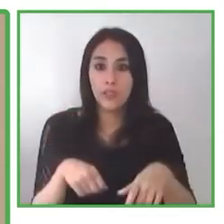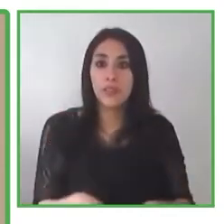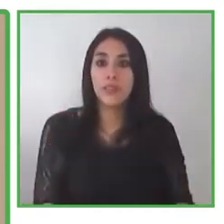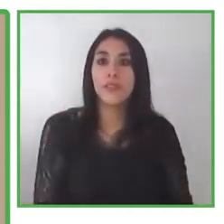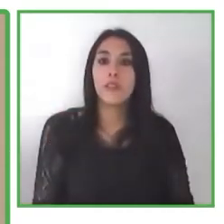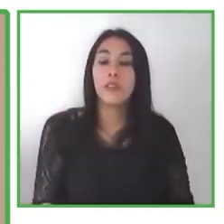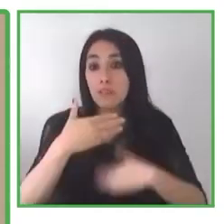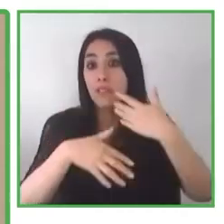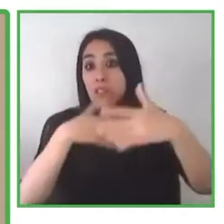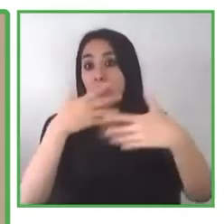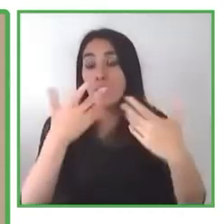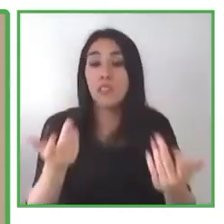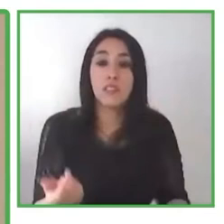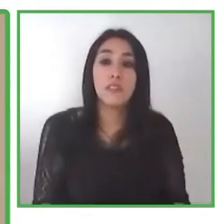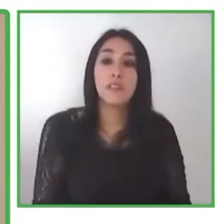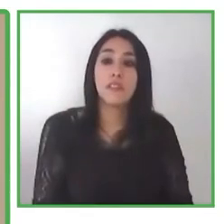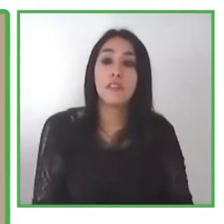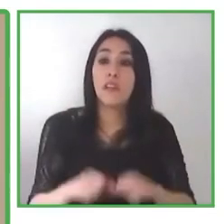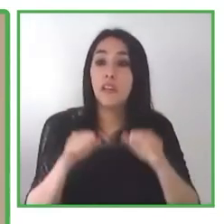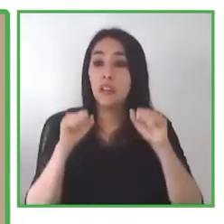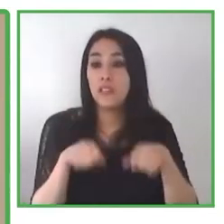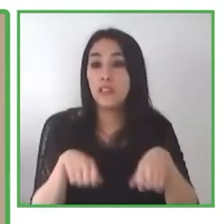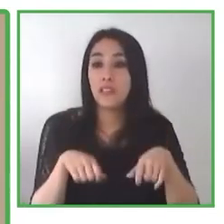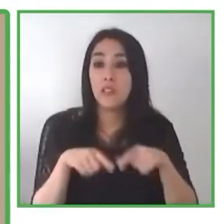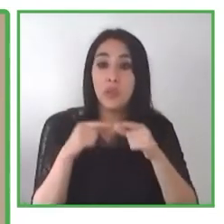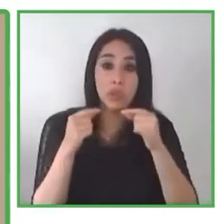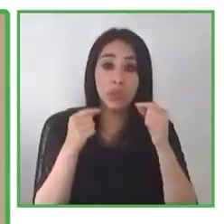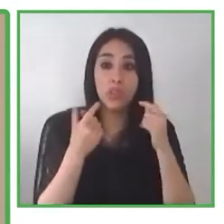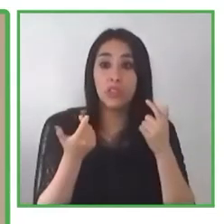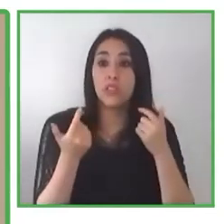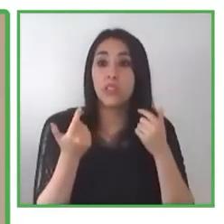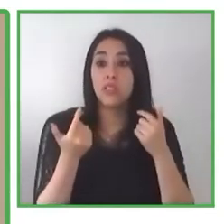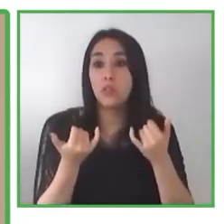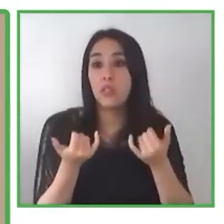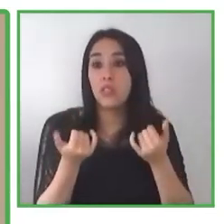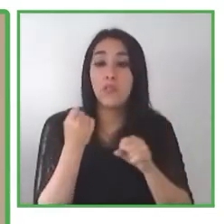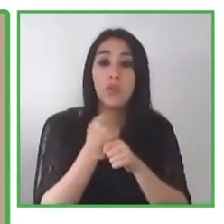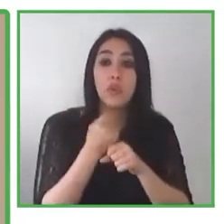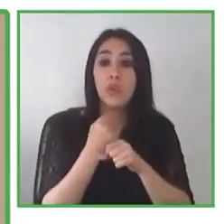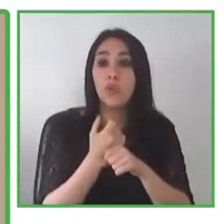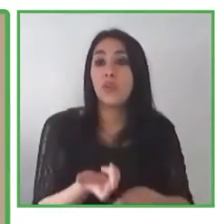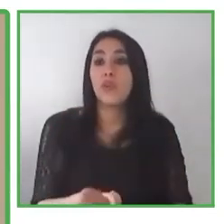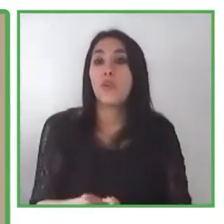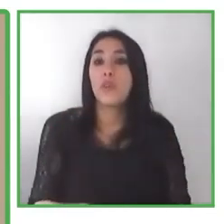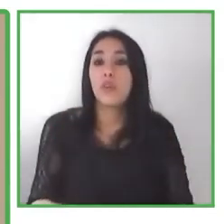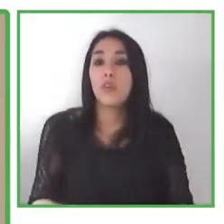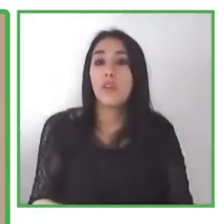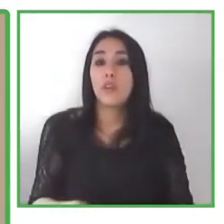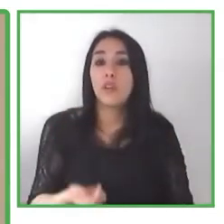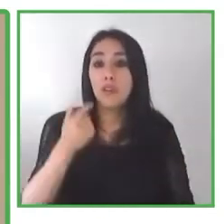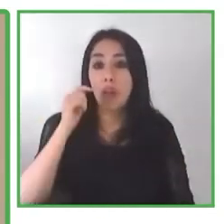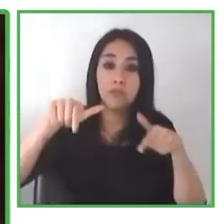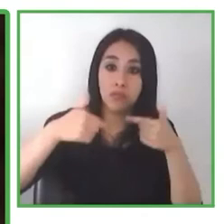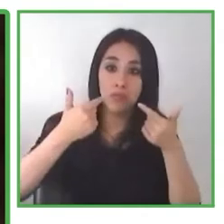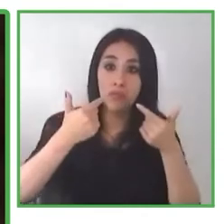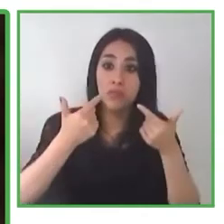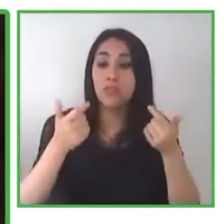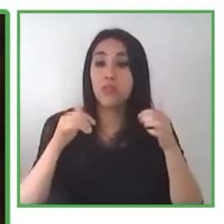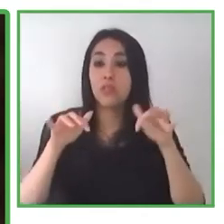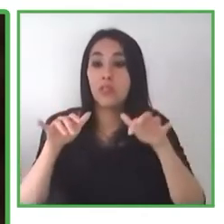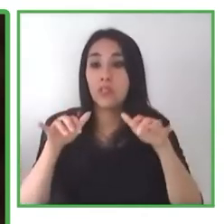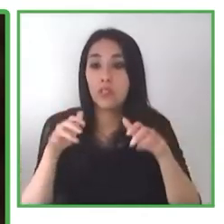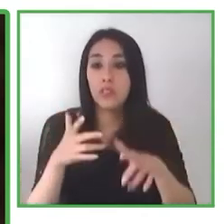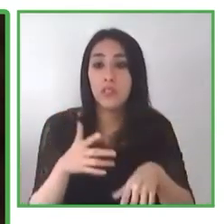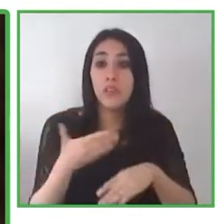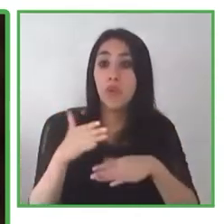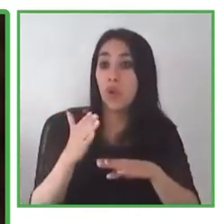adicional. Por supuesto, podemos hacer eso y podemos trabajar de manera remota con la condición de que ciertas plataformas